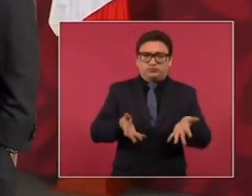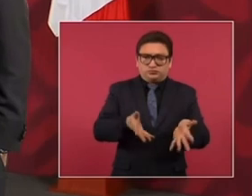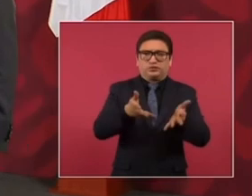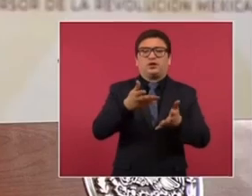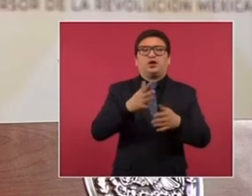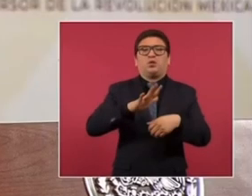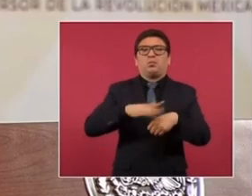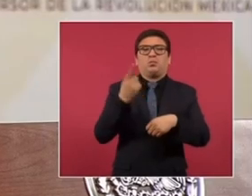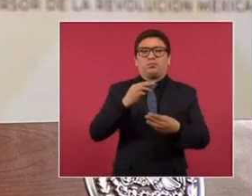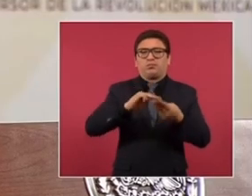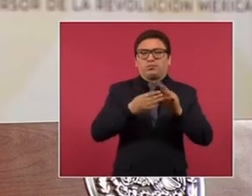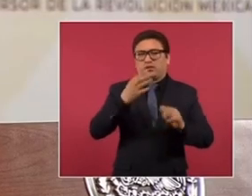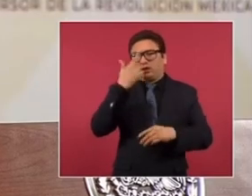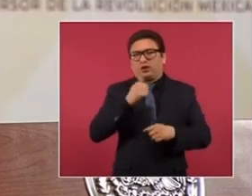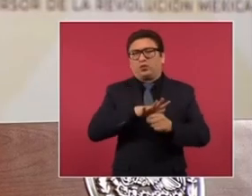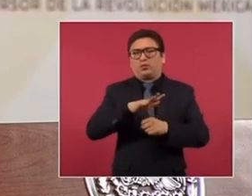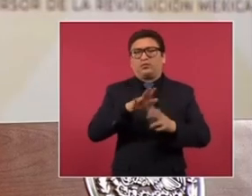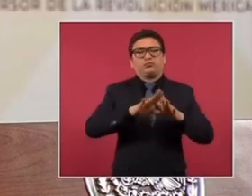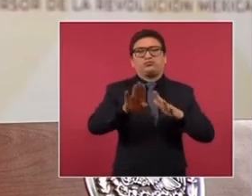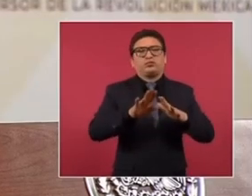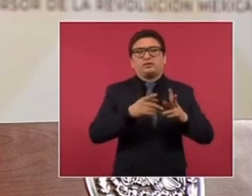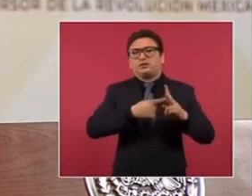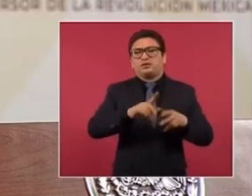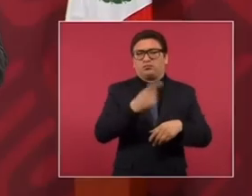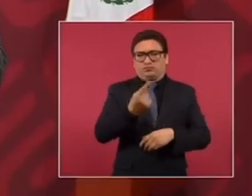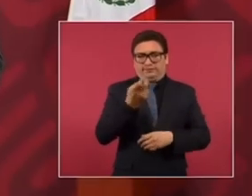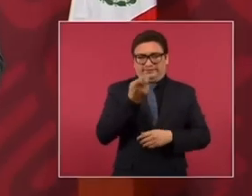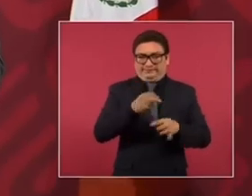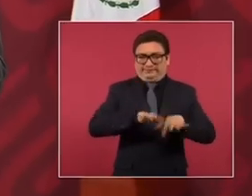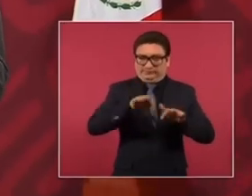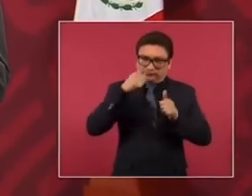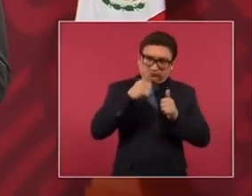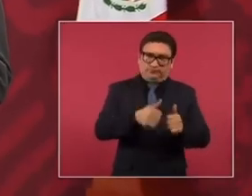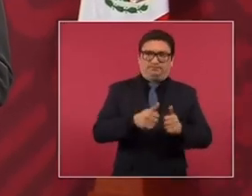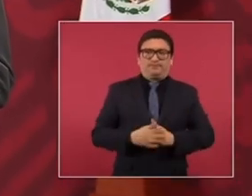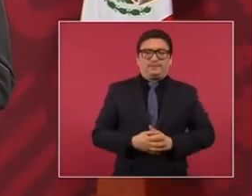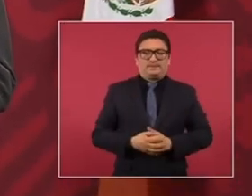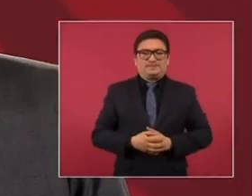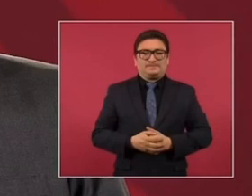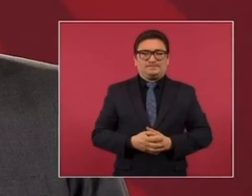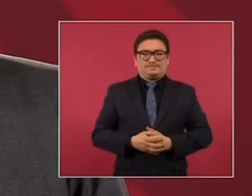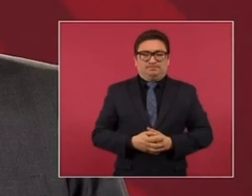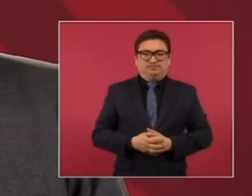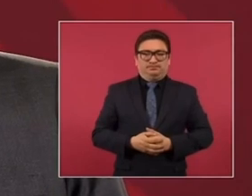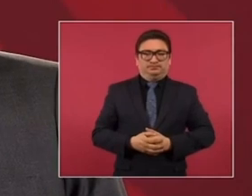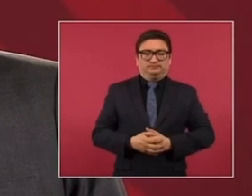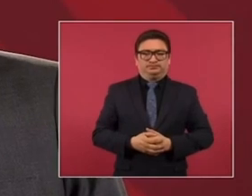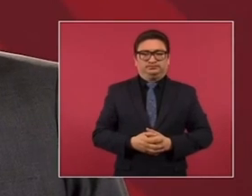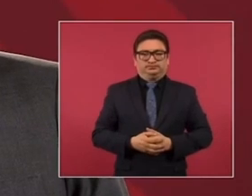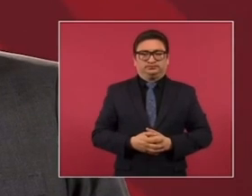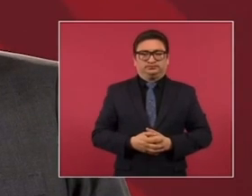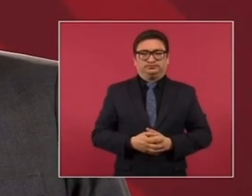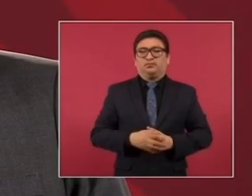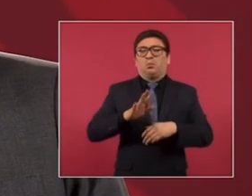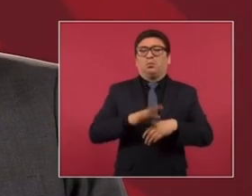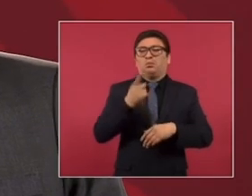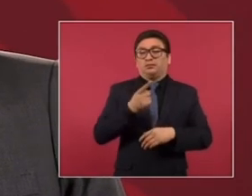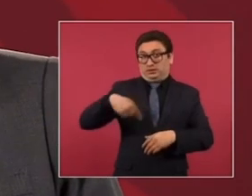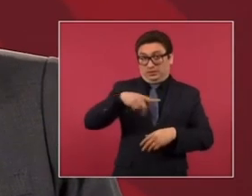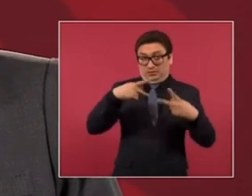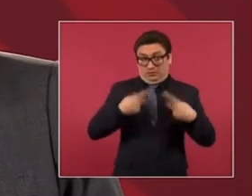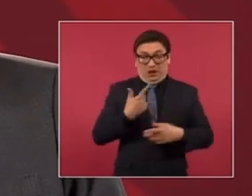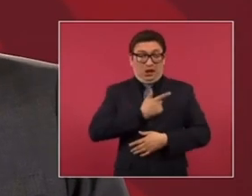las causas que originan la migración, que no se da por gusto,